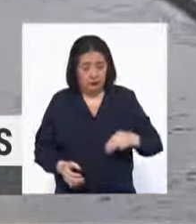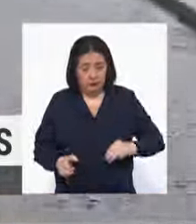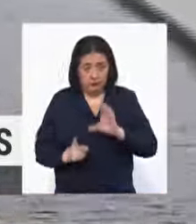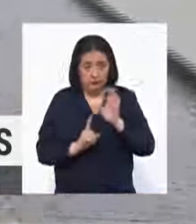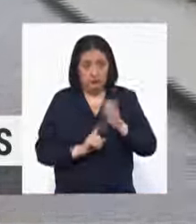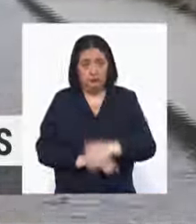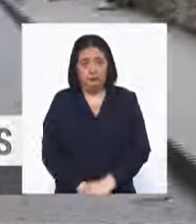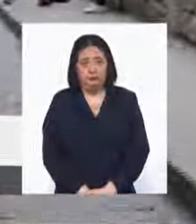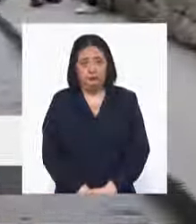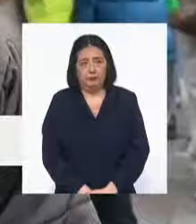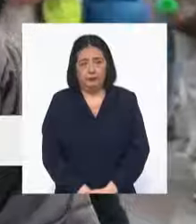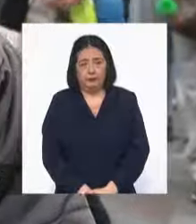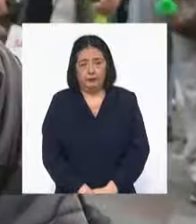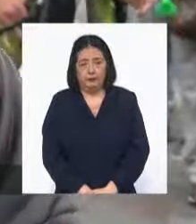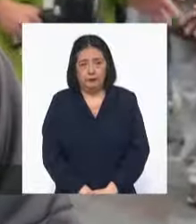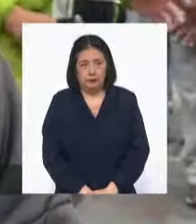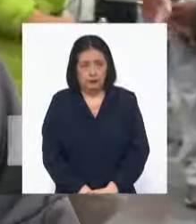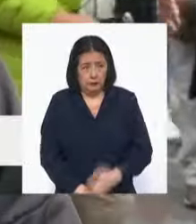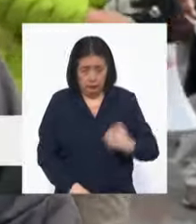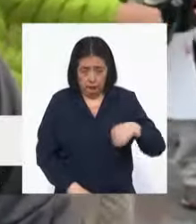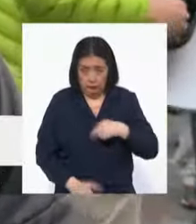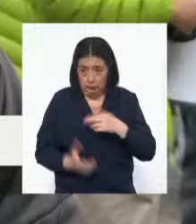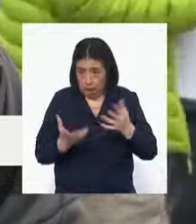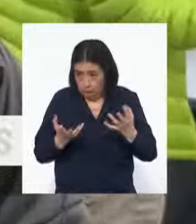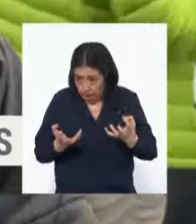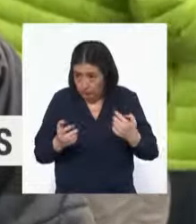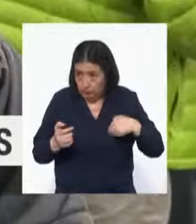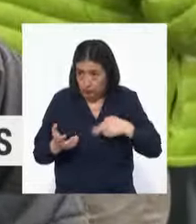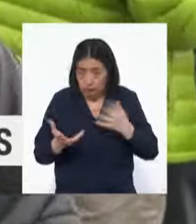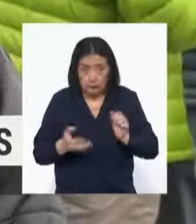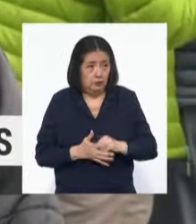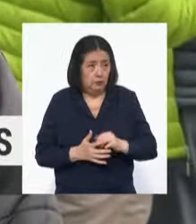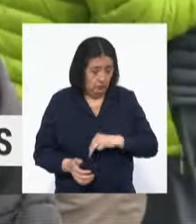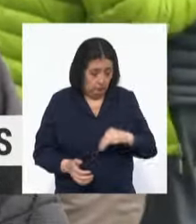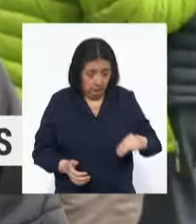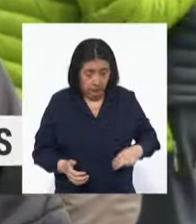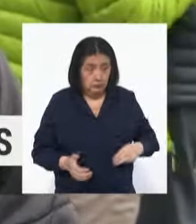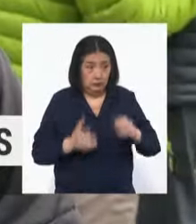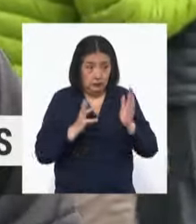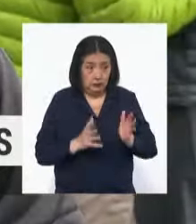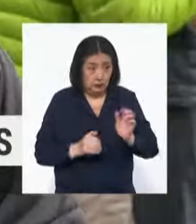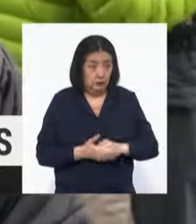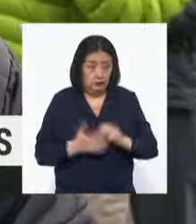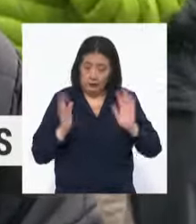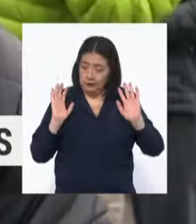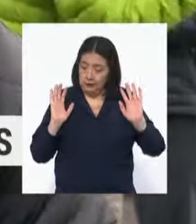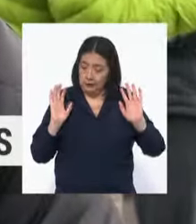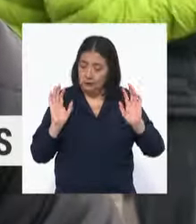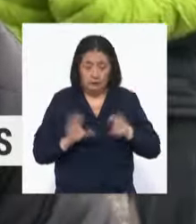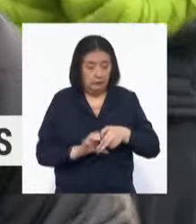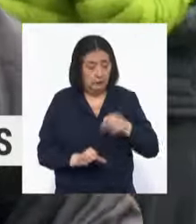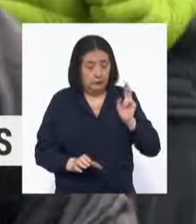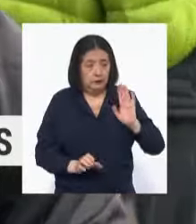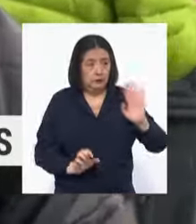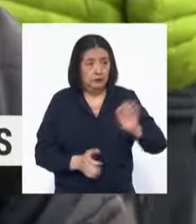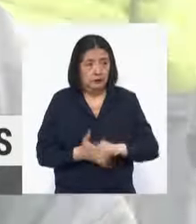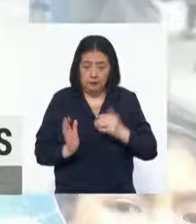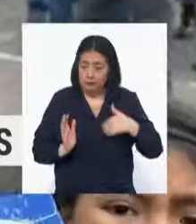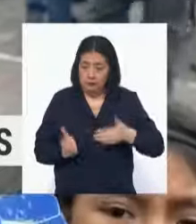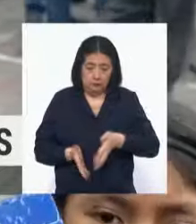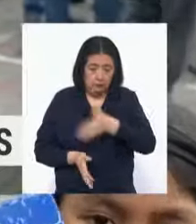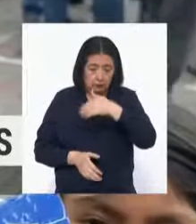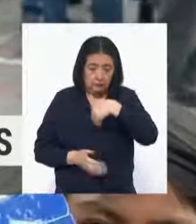de Cultura. Lo que queremos es también que la ministra ya ponga su cargo a disposición y se